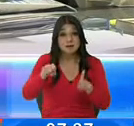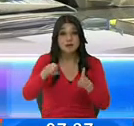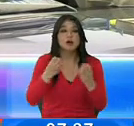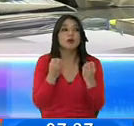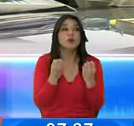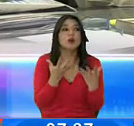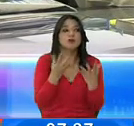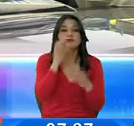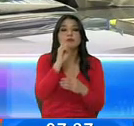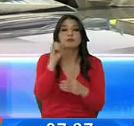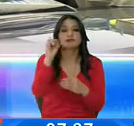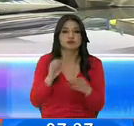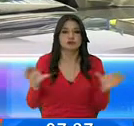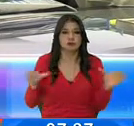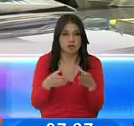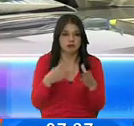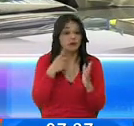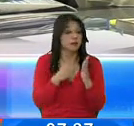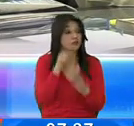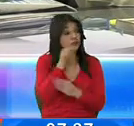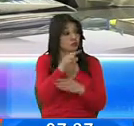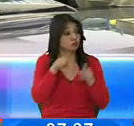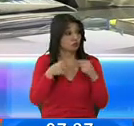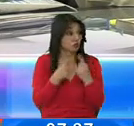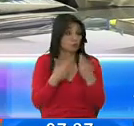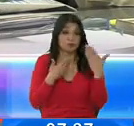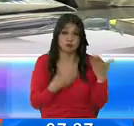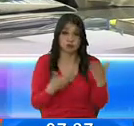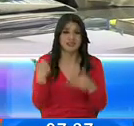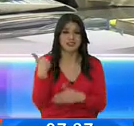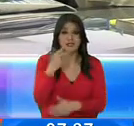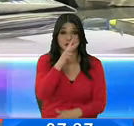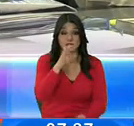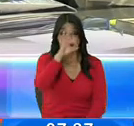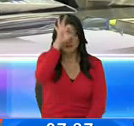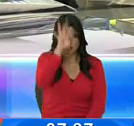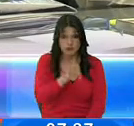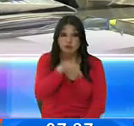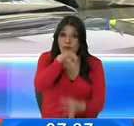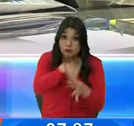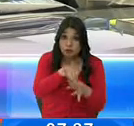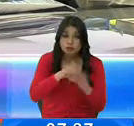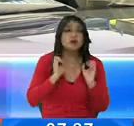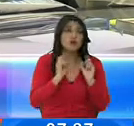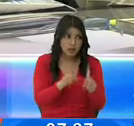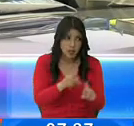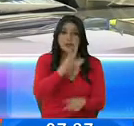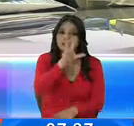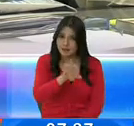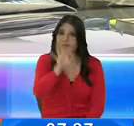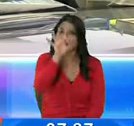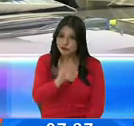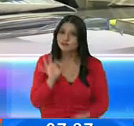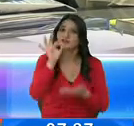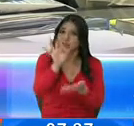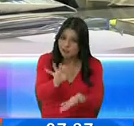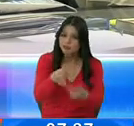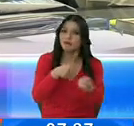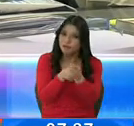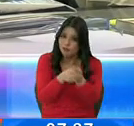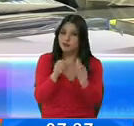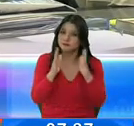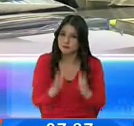directa si usted y su movimiento político tienen el 30 por ciento de votos de apoyo popular deben tener el 30 por ciento de